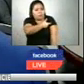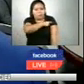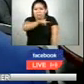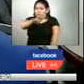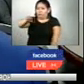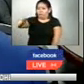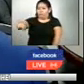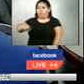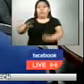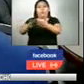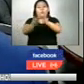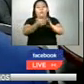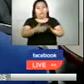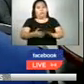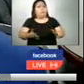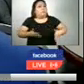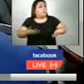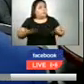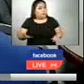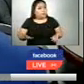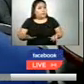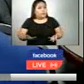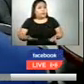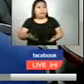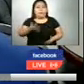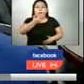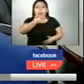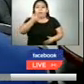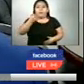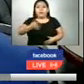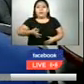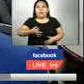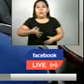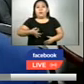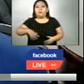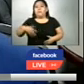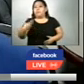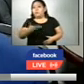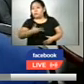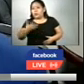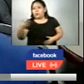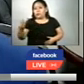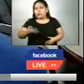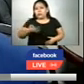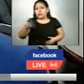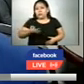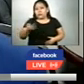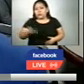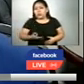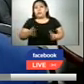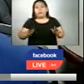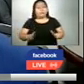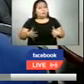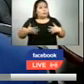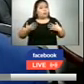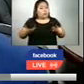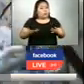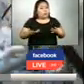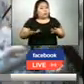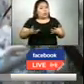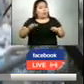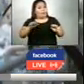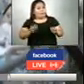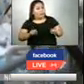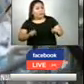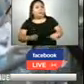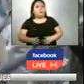comunidad porque realmente la demanda que existe está muy por debajo de la capacidad que nosotros tenemos en estos momentos.